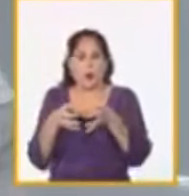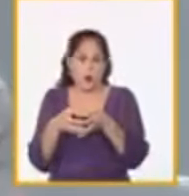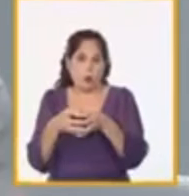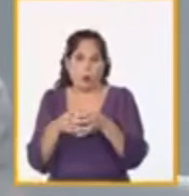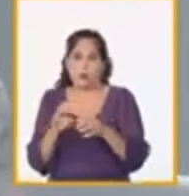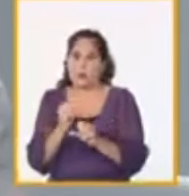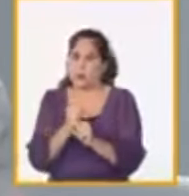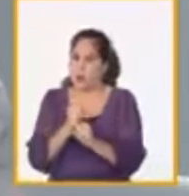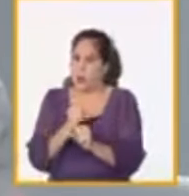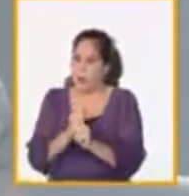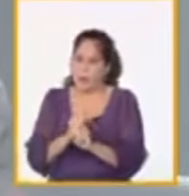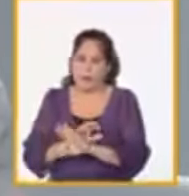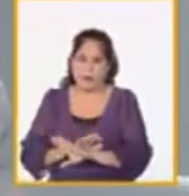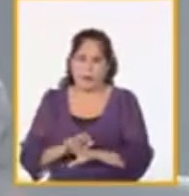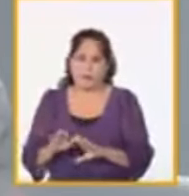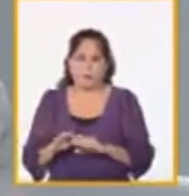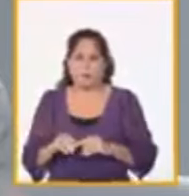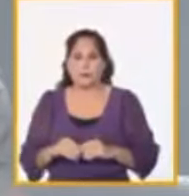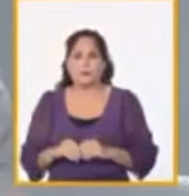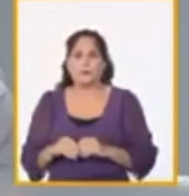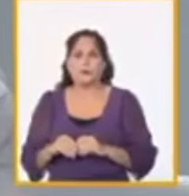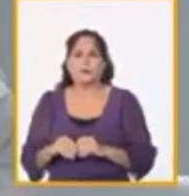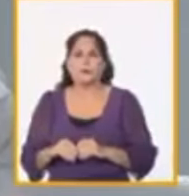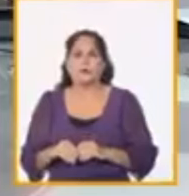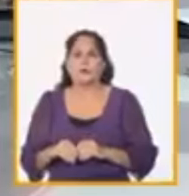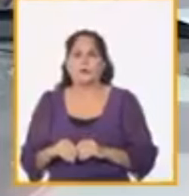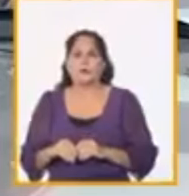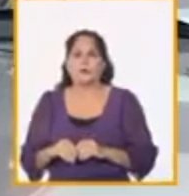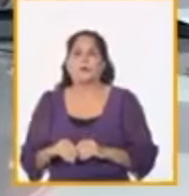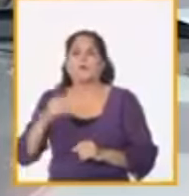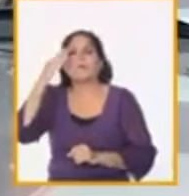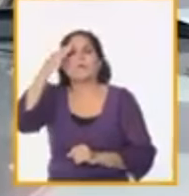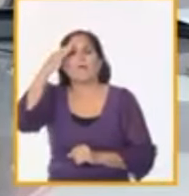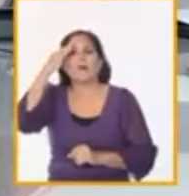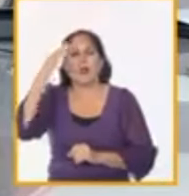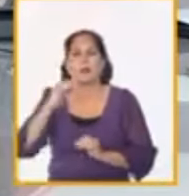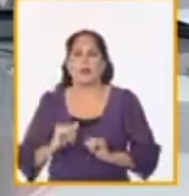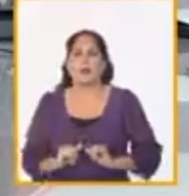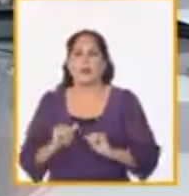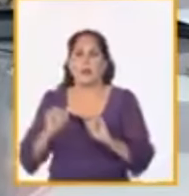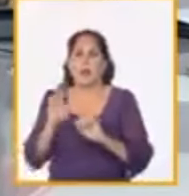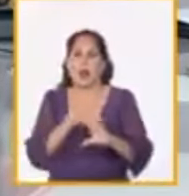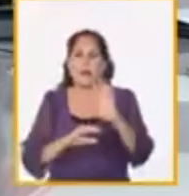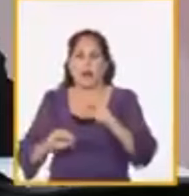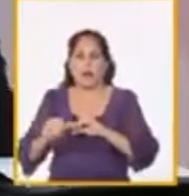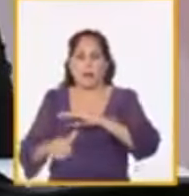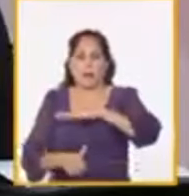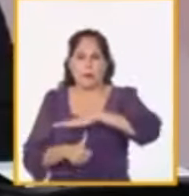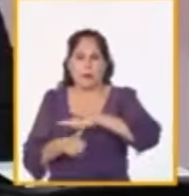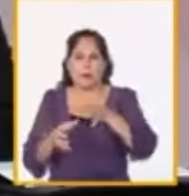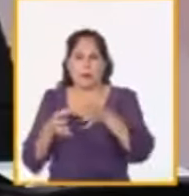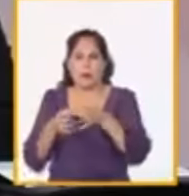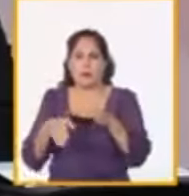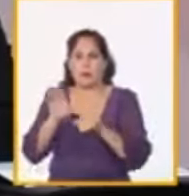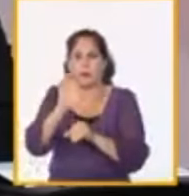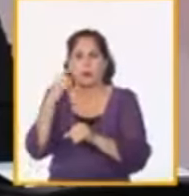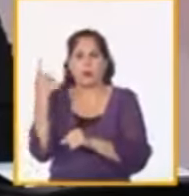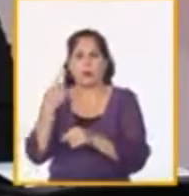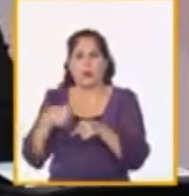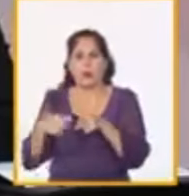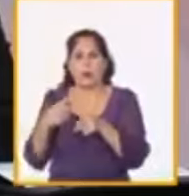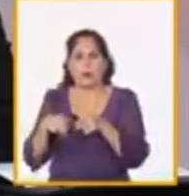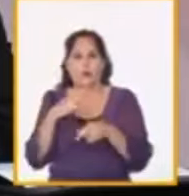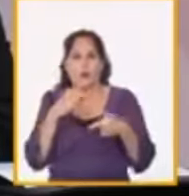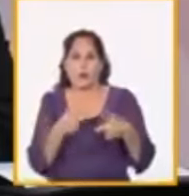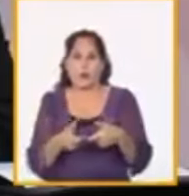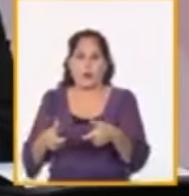que los equipos de bombeo. Gracias, presidente, por esta información. Estamos conversando con el presidente del Instituto Nacional de Recursos Hidráulicos